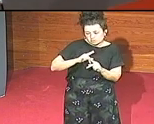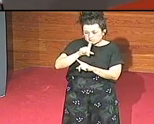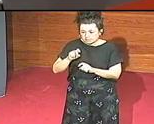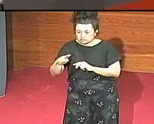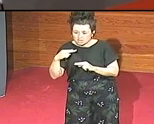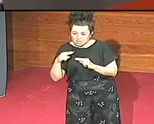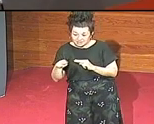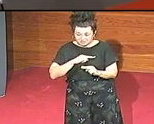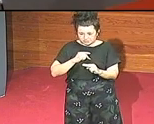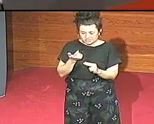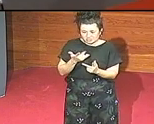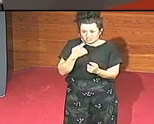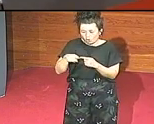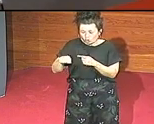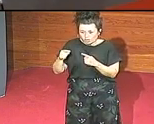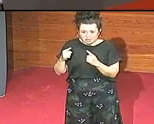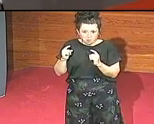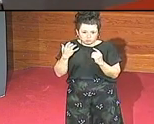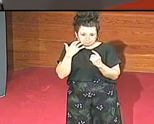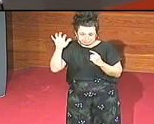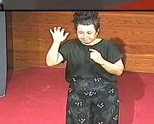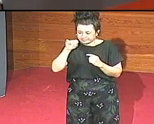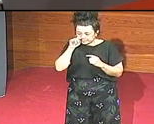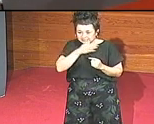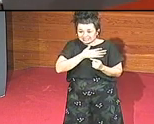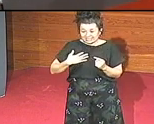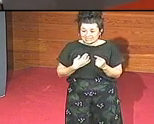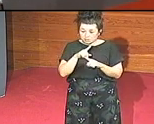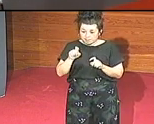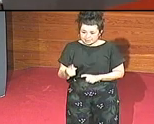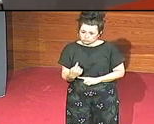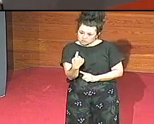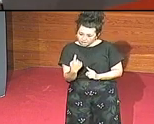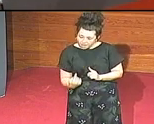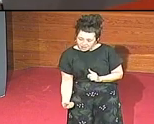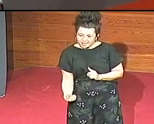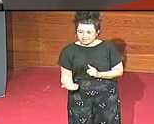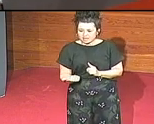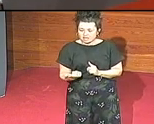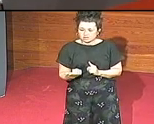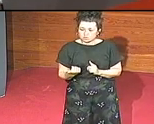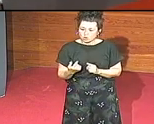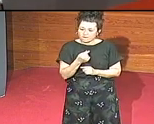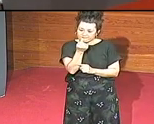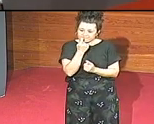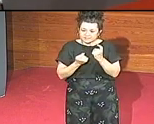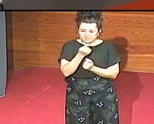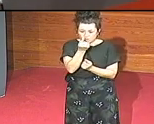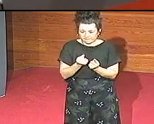y quería que hiciéramos una infografía con cada una de las preguntas entonces fue un trabajo muy mano a mano con ella